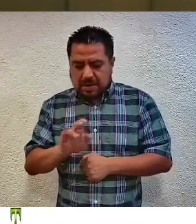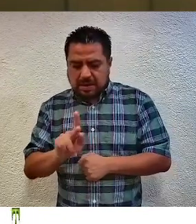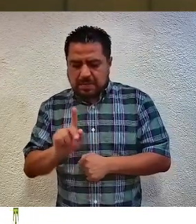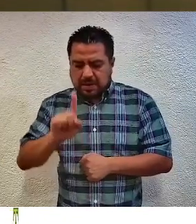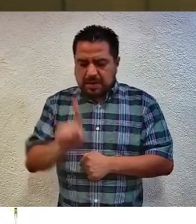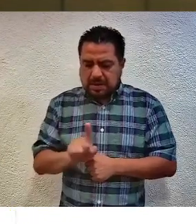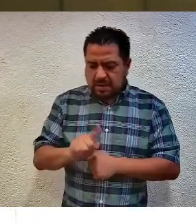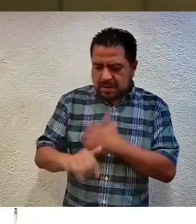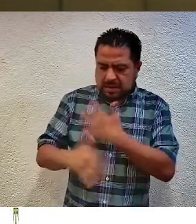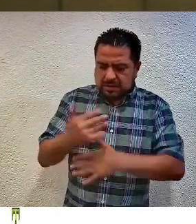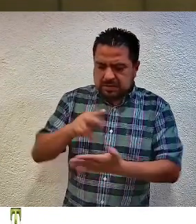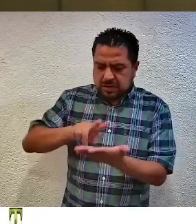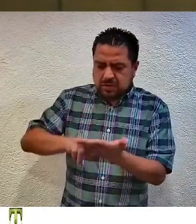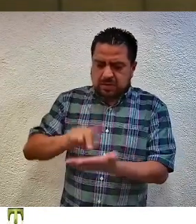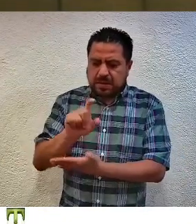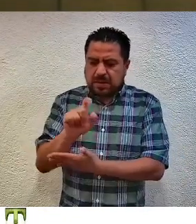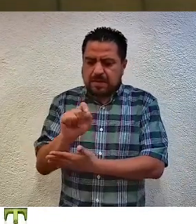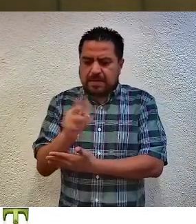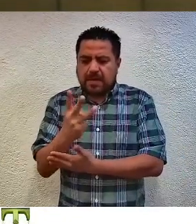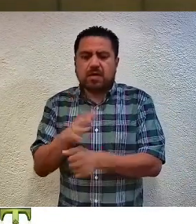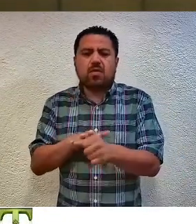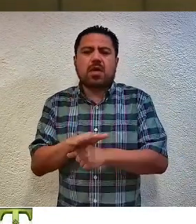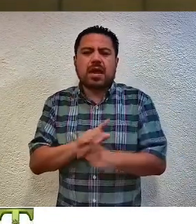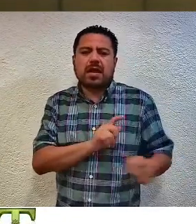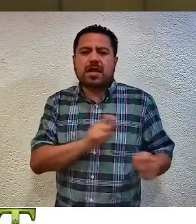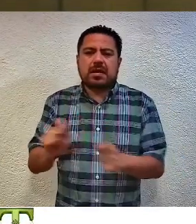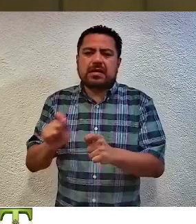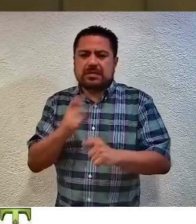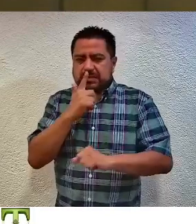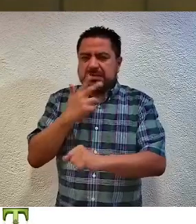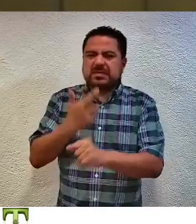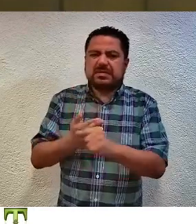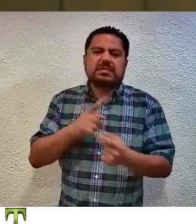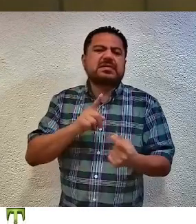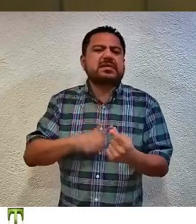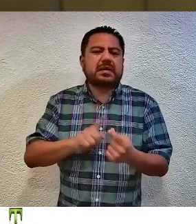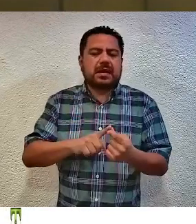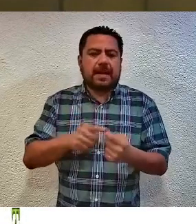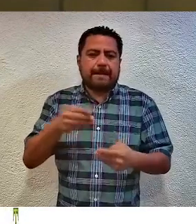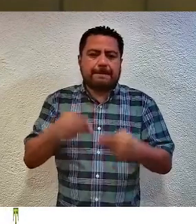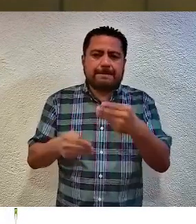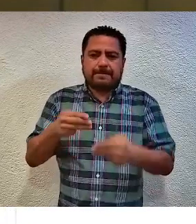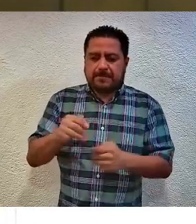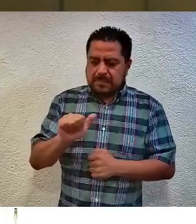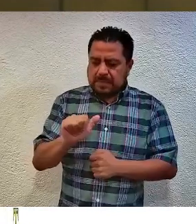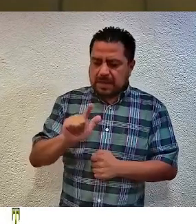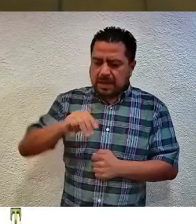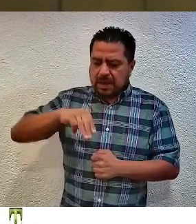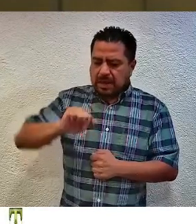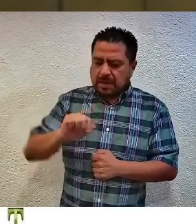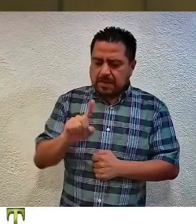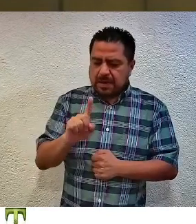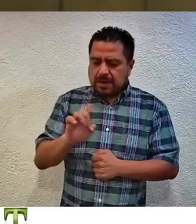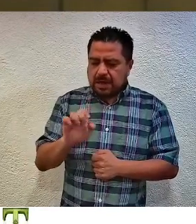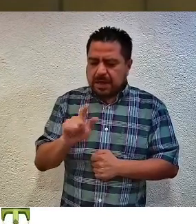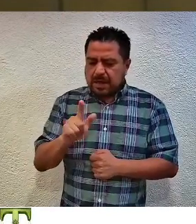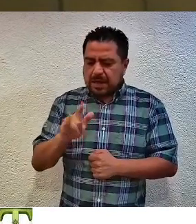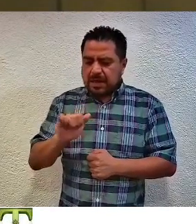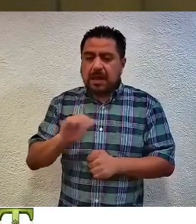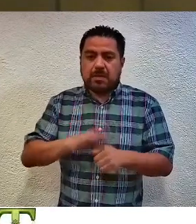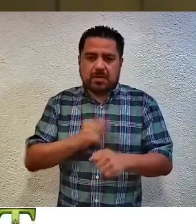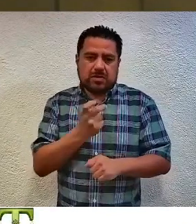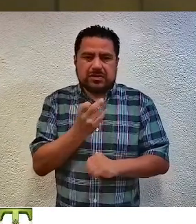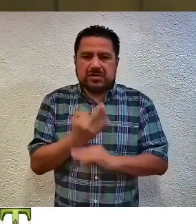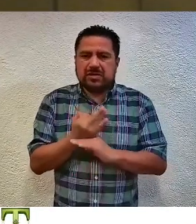15, diagonal 2023, 2023, el cual fue turnado la ponencia a cargo de la magistrada Almadelia Eugenio de Caraz. Por lo tanto, le